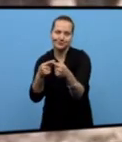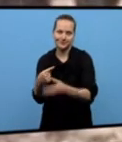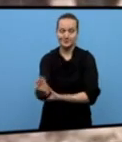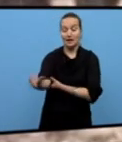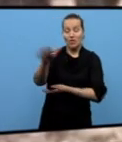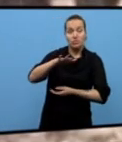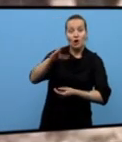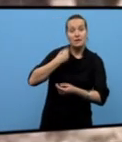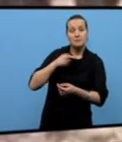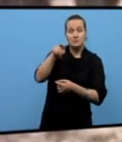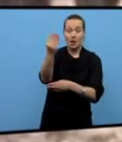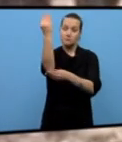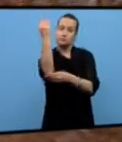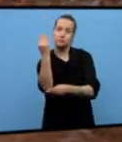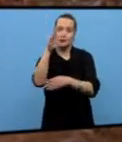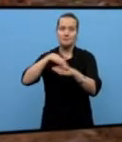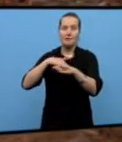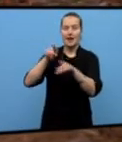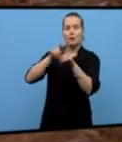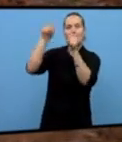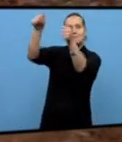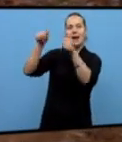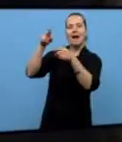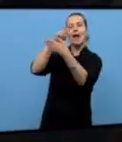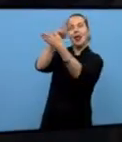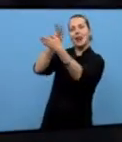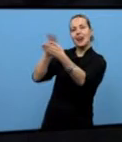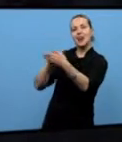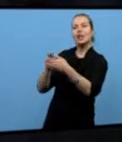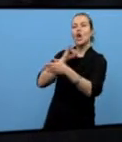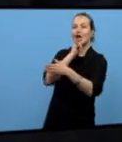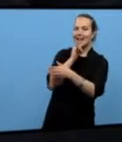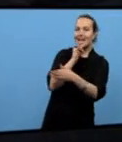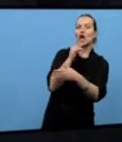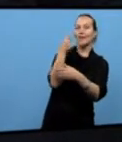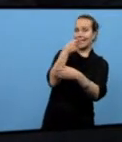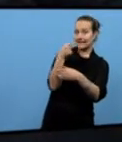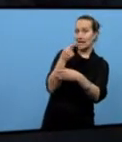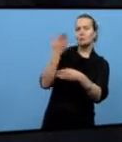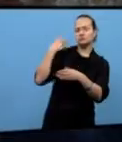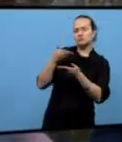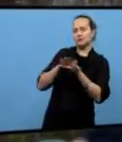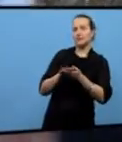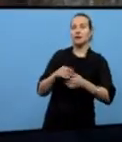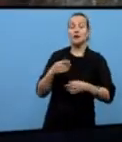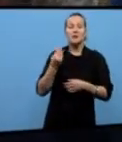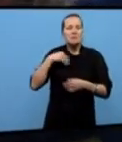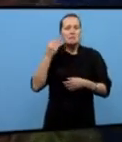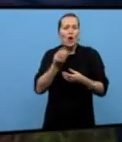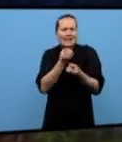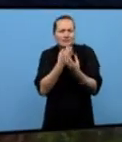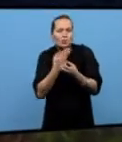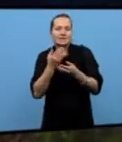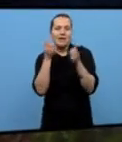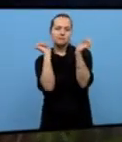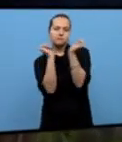No lugar colocou un monolito no que se descubriu unha placa que leu o fillo de Guillermo, falecido hai anos. Supo que lo detuvieron e que llegou á